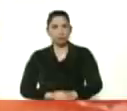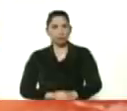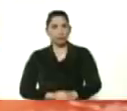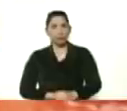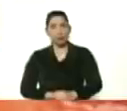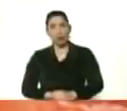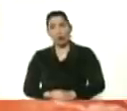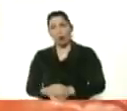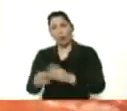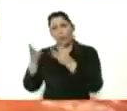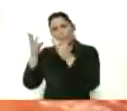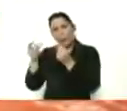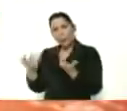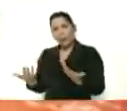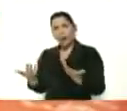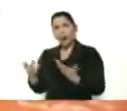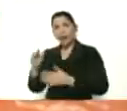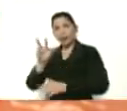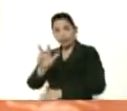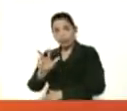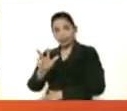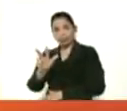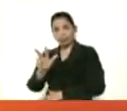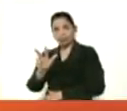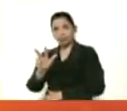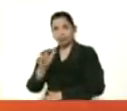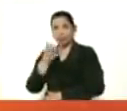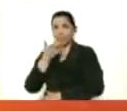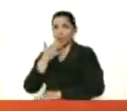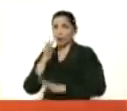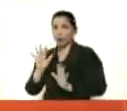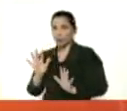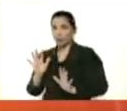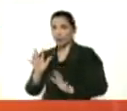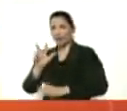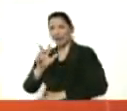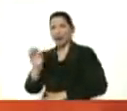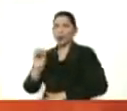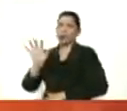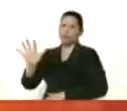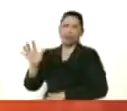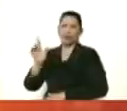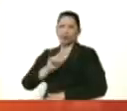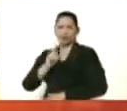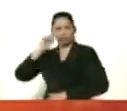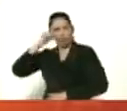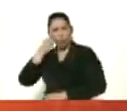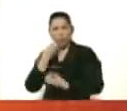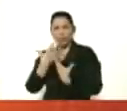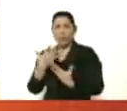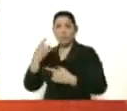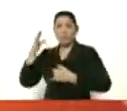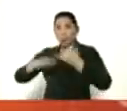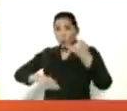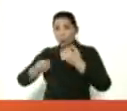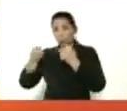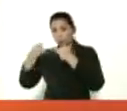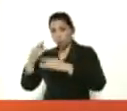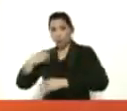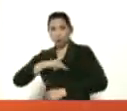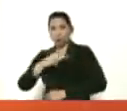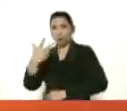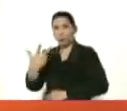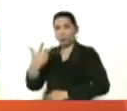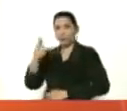Contando tres presidentes, entre tres o cinco, no recuerdo bien, pero el último número que teníamos eran tres